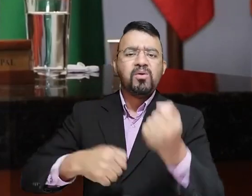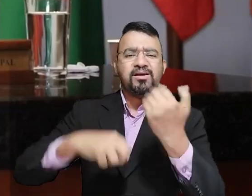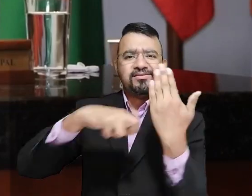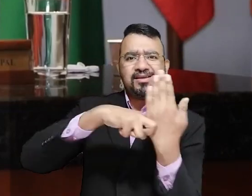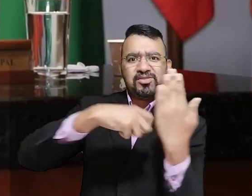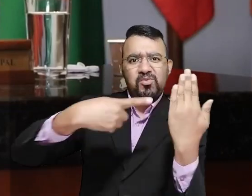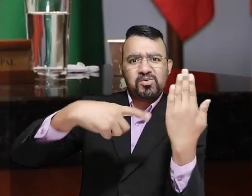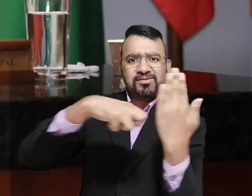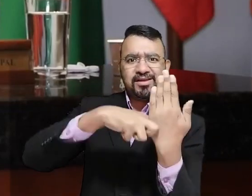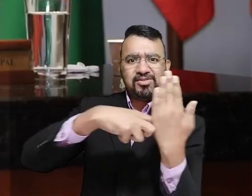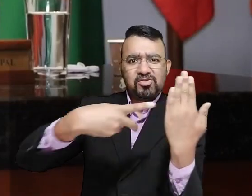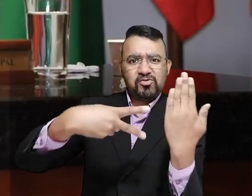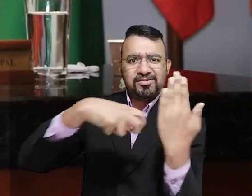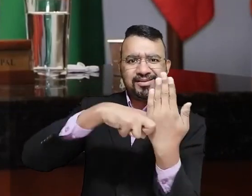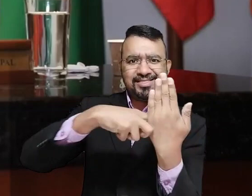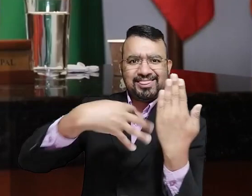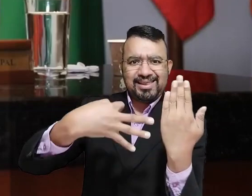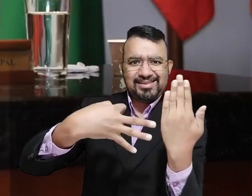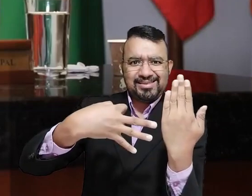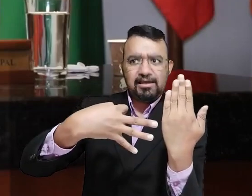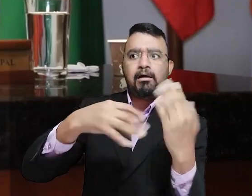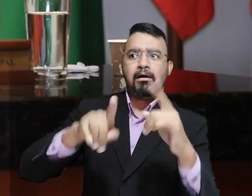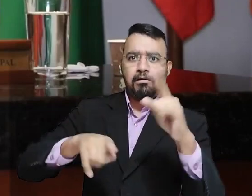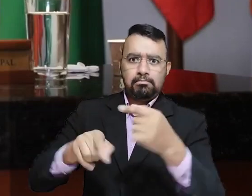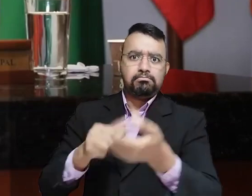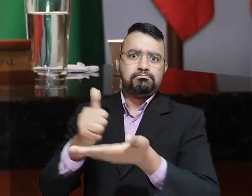familias envigadeñas de los estratos 1, 2 y 3.